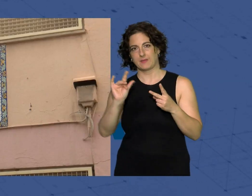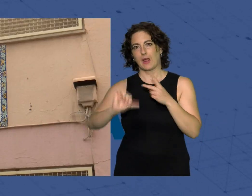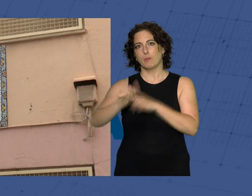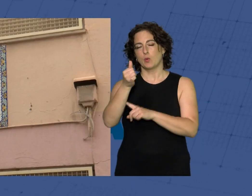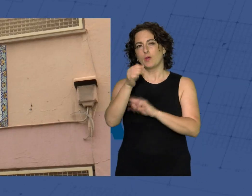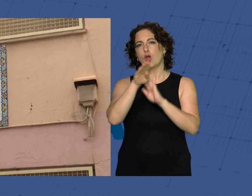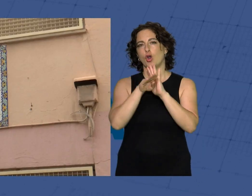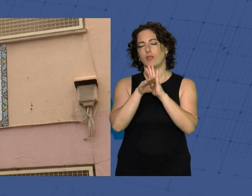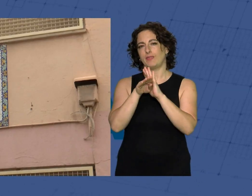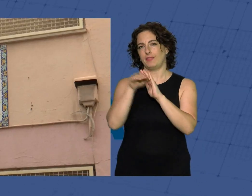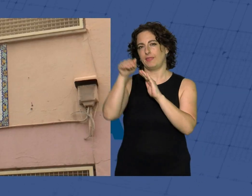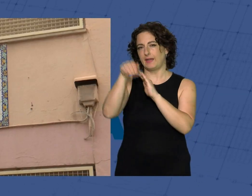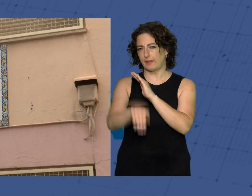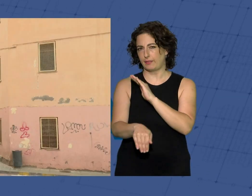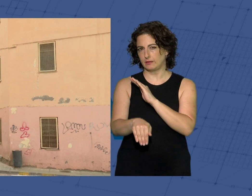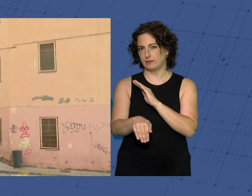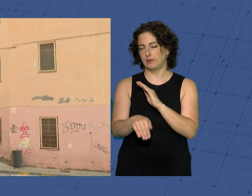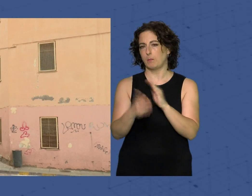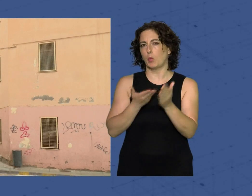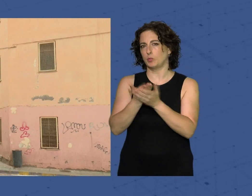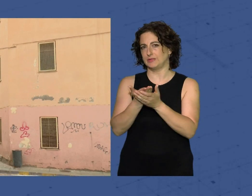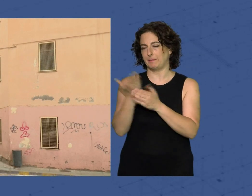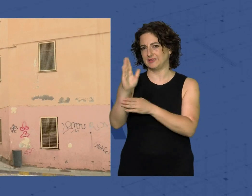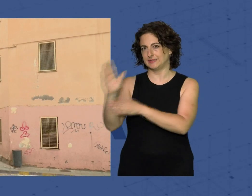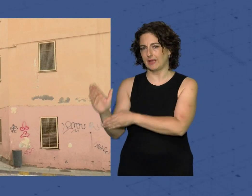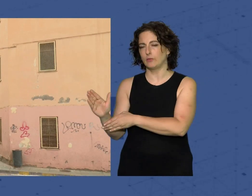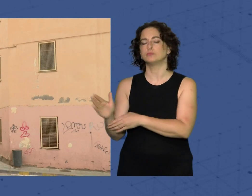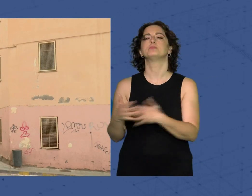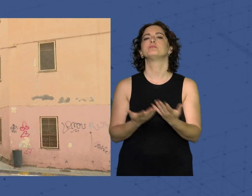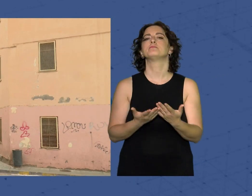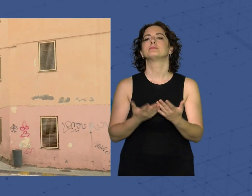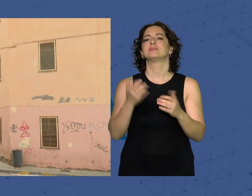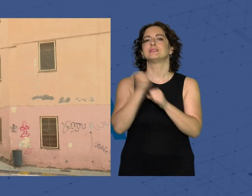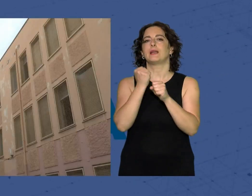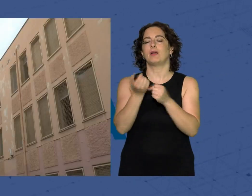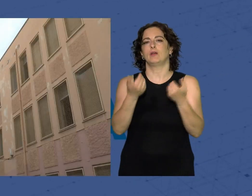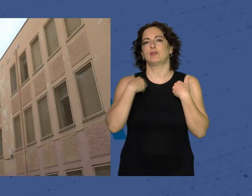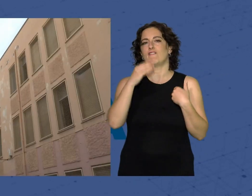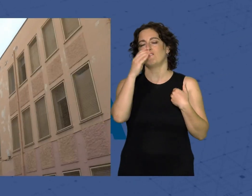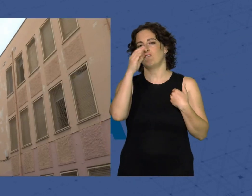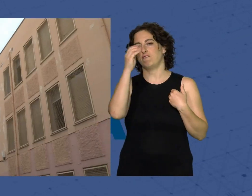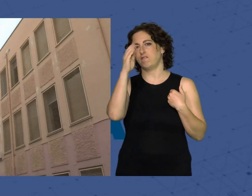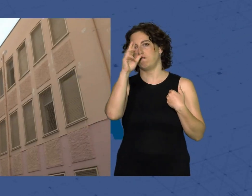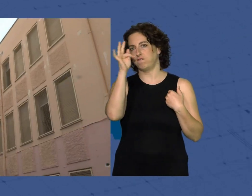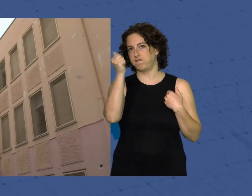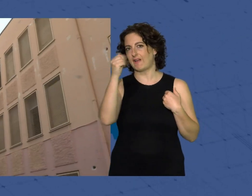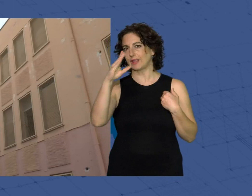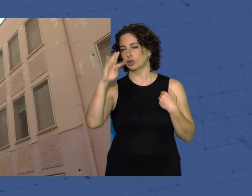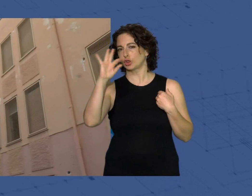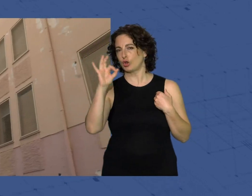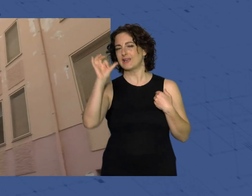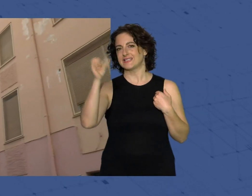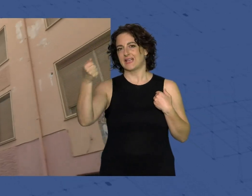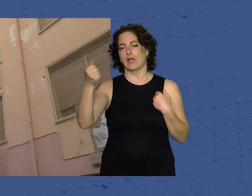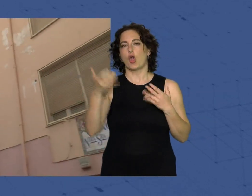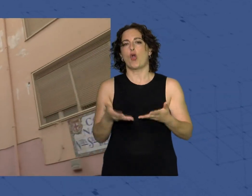decreciente en las propuestas presentadas unos trabajos que va a desarrollar Facto S.A. como la oferta más económica